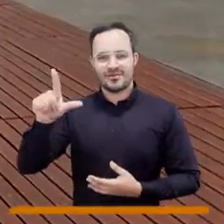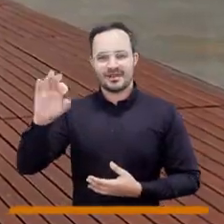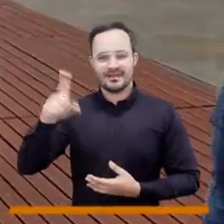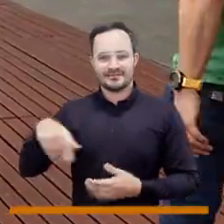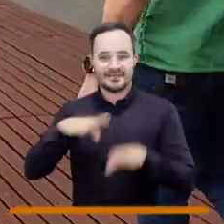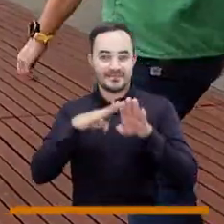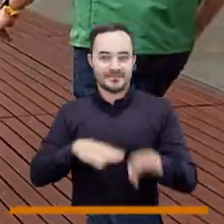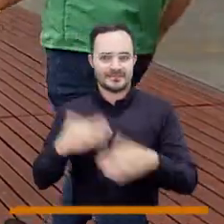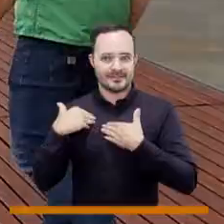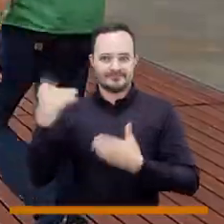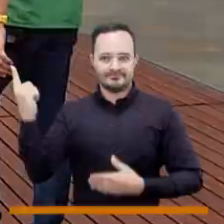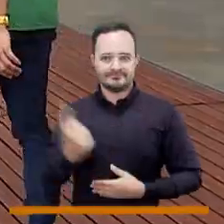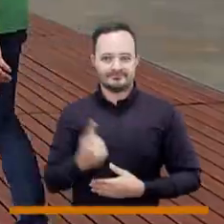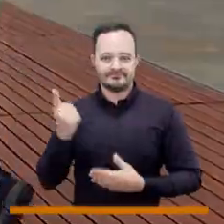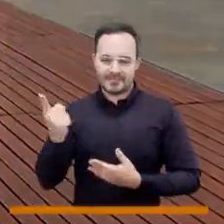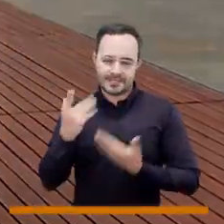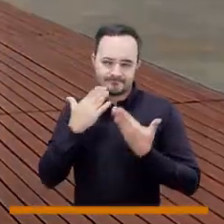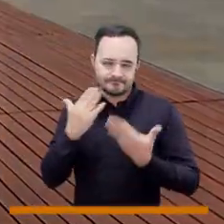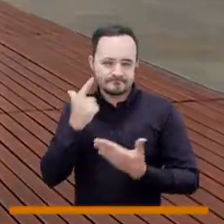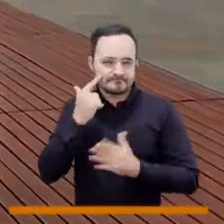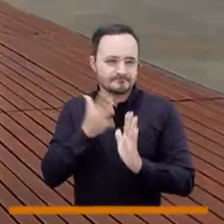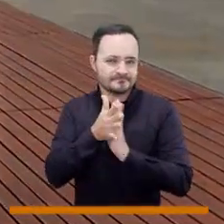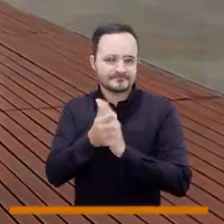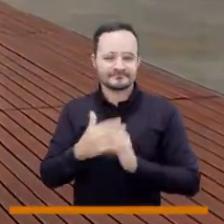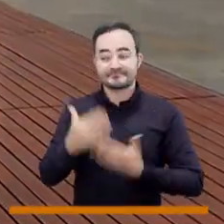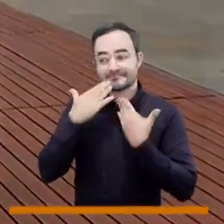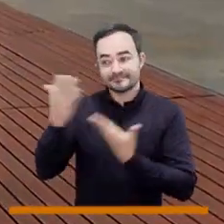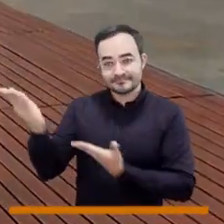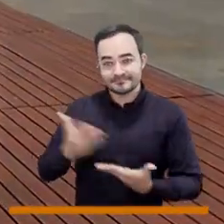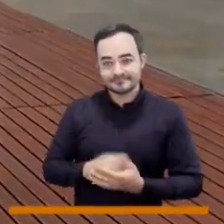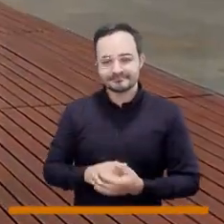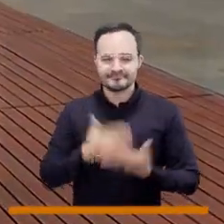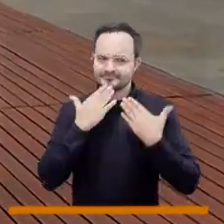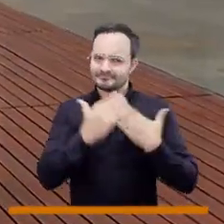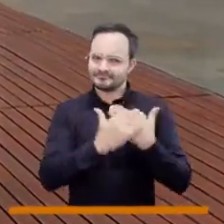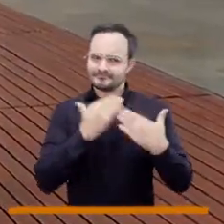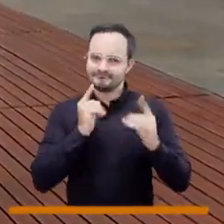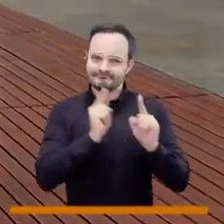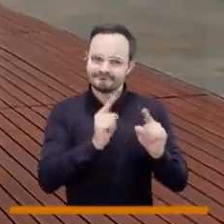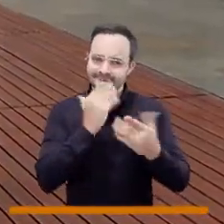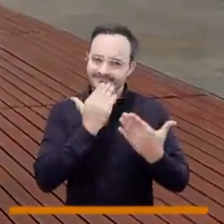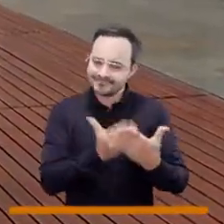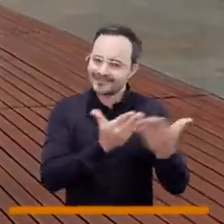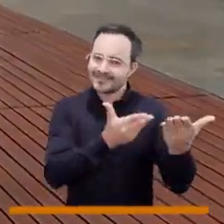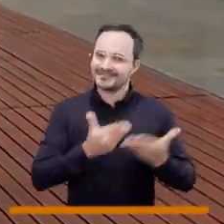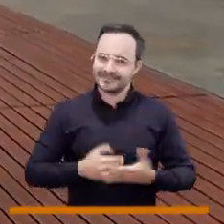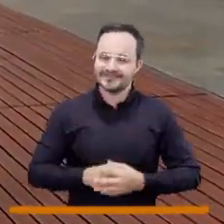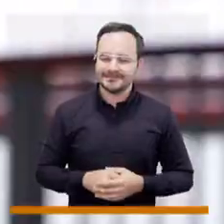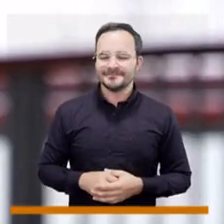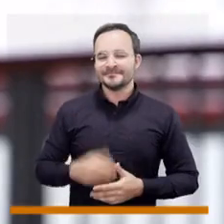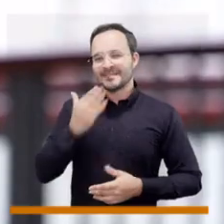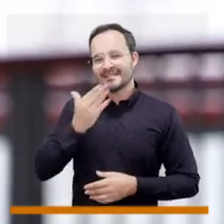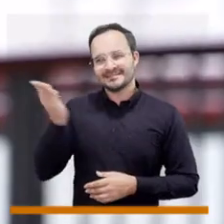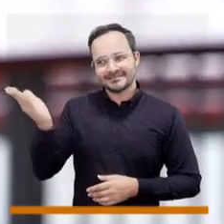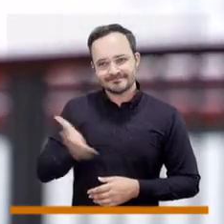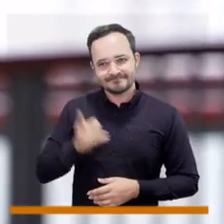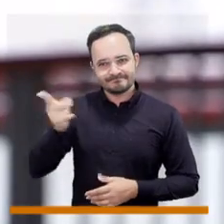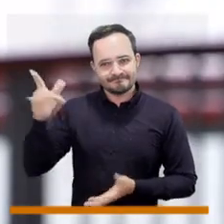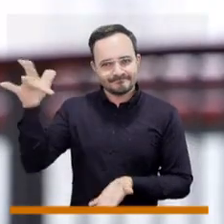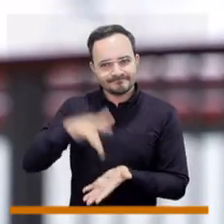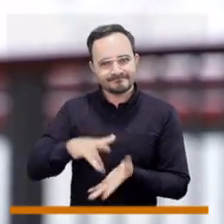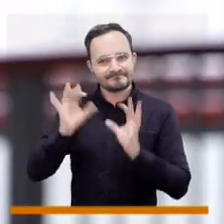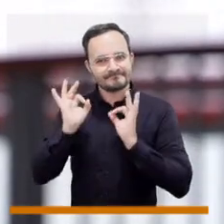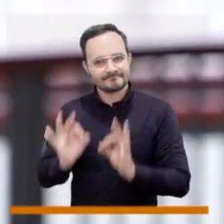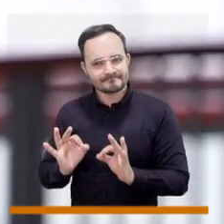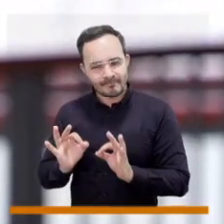bienvenido. Gracias por acompañarnos. Muchas gracias por la invitación. A usted, Andrés, por estar con nosotros y además también